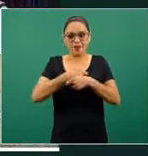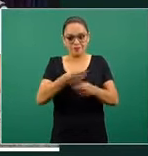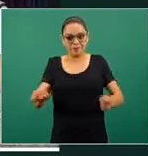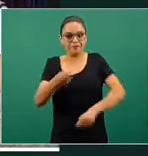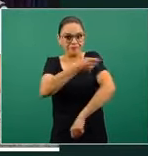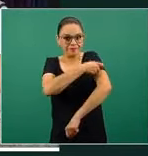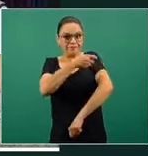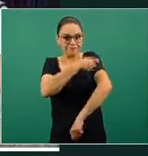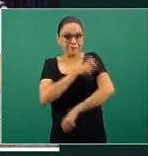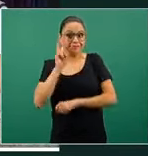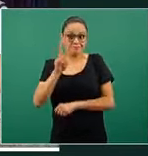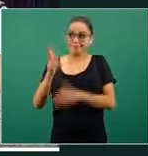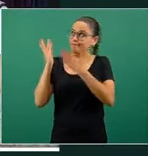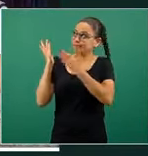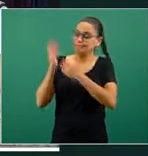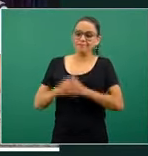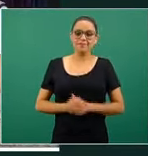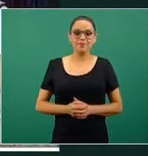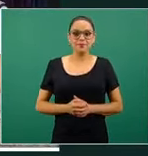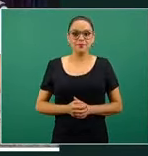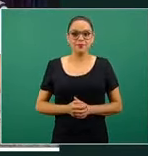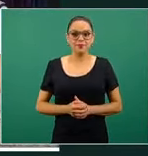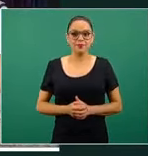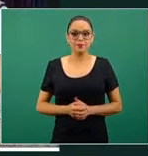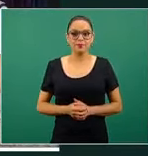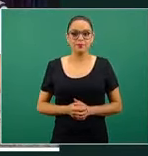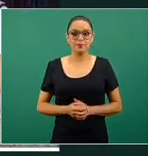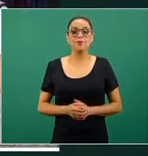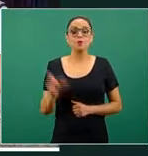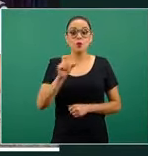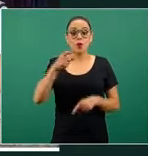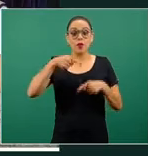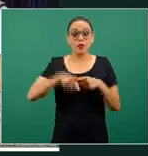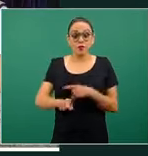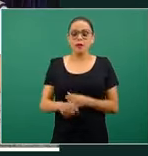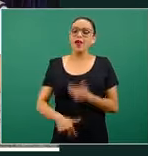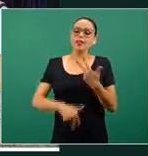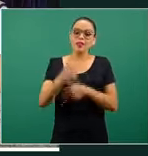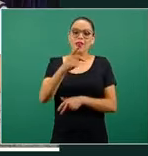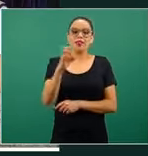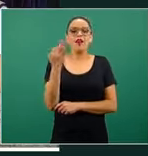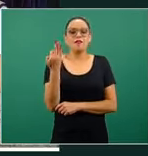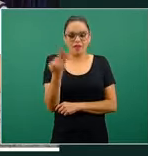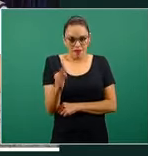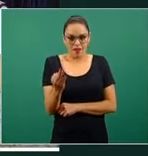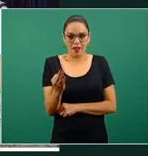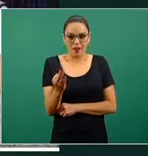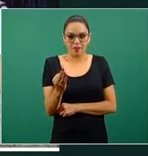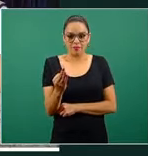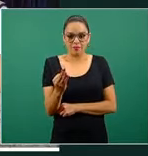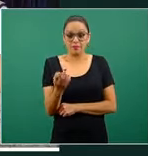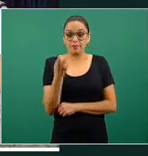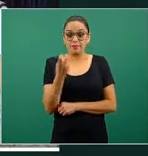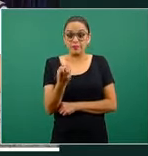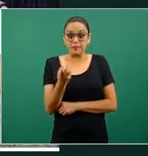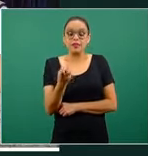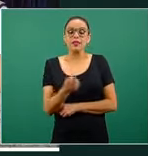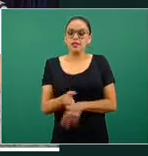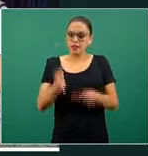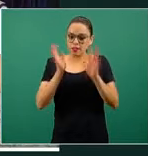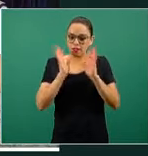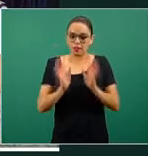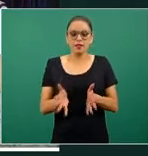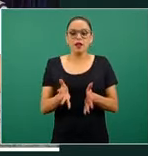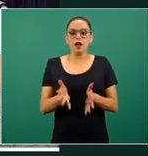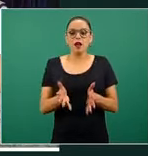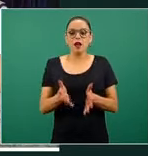convocatoria a la vacunación, obviamente que inició desde el 13 de febrero, hablábamos de estos mecanismos a través de los cuales se llevaron a